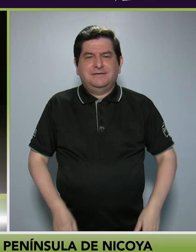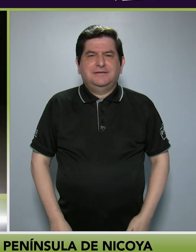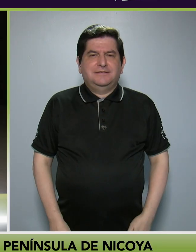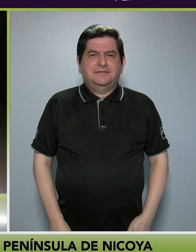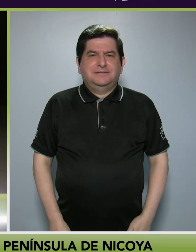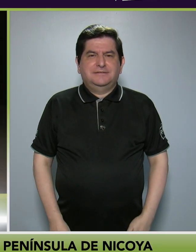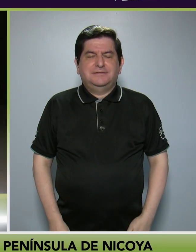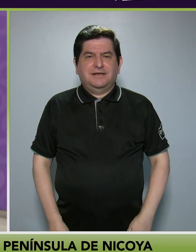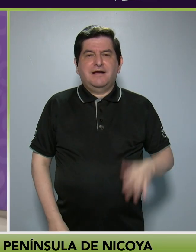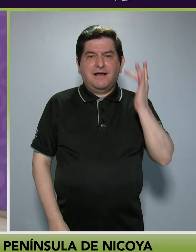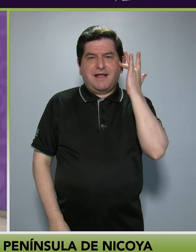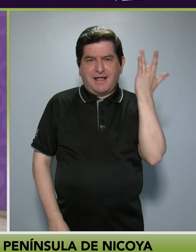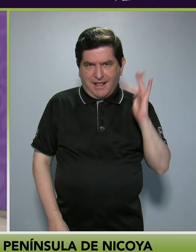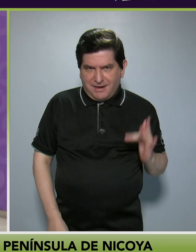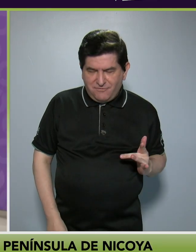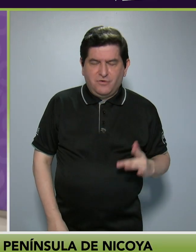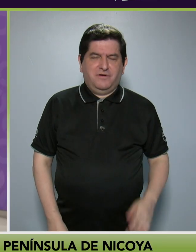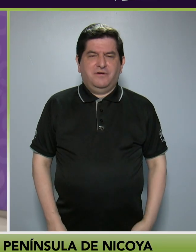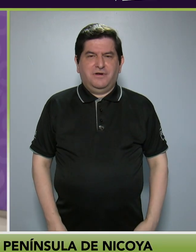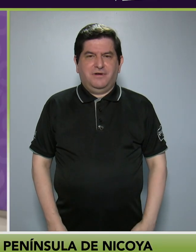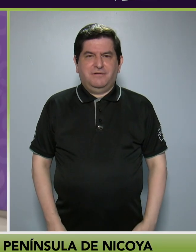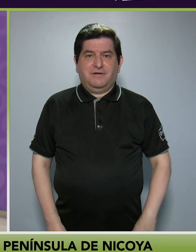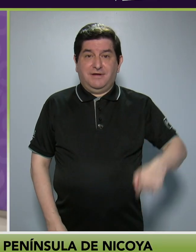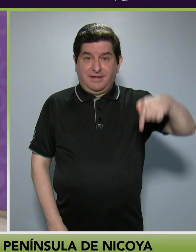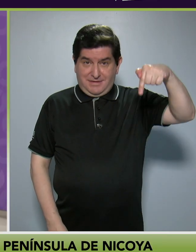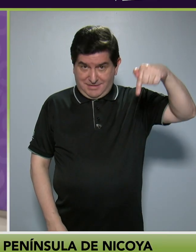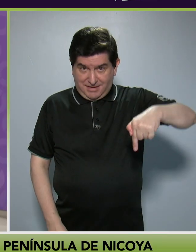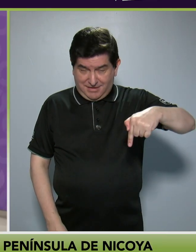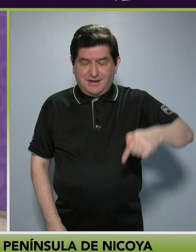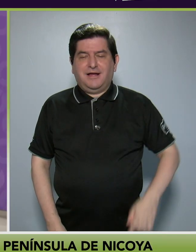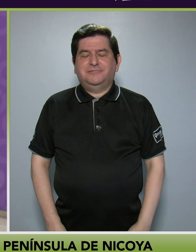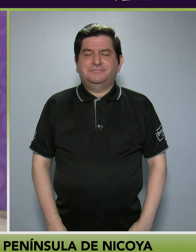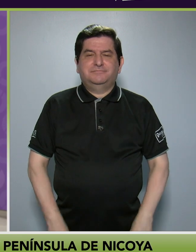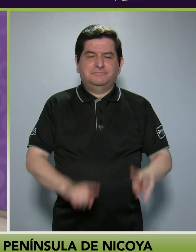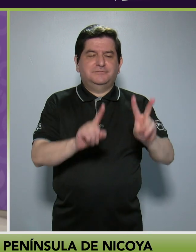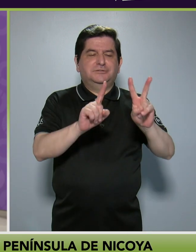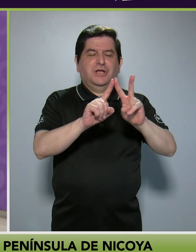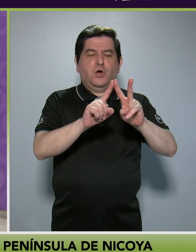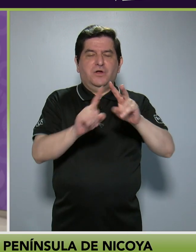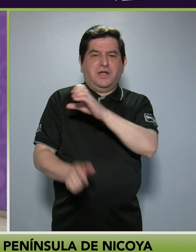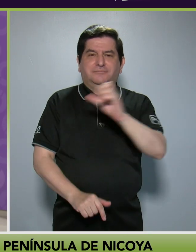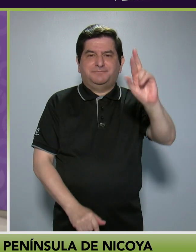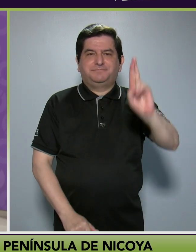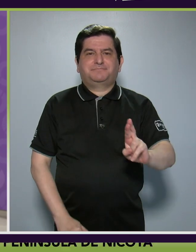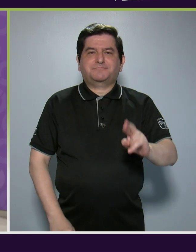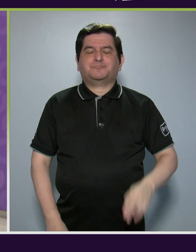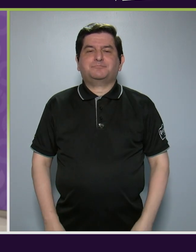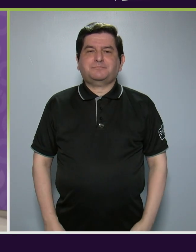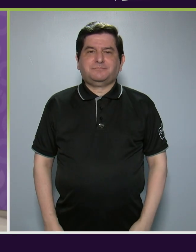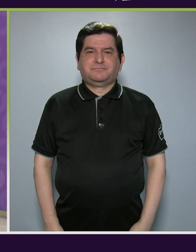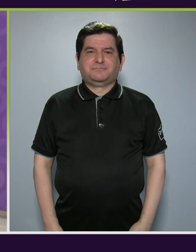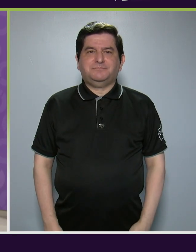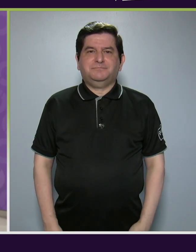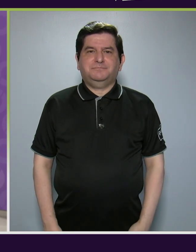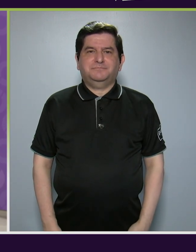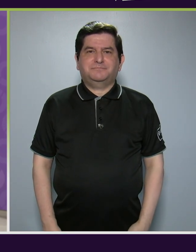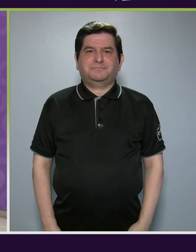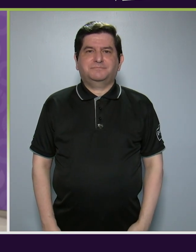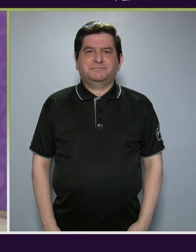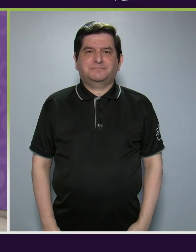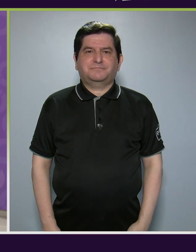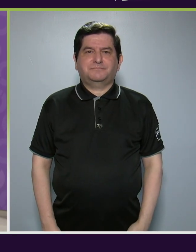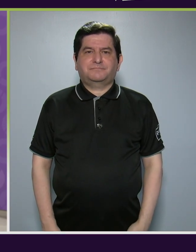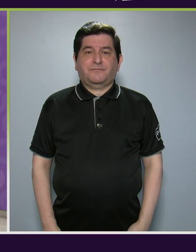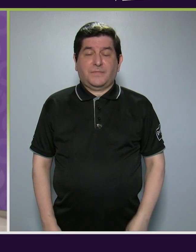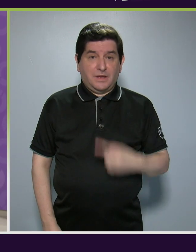Loma Linda en California y la península de Nicoya en Costa Rica. Entonces, como usted